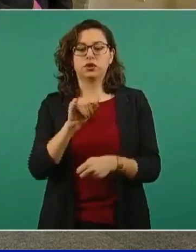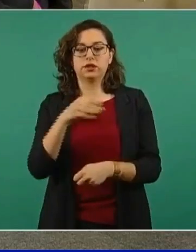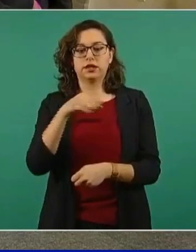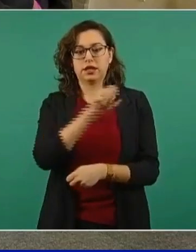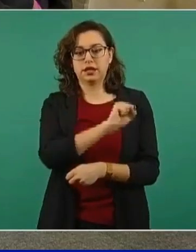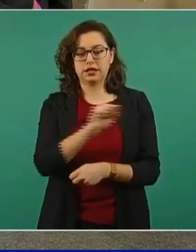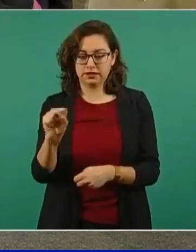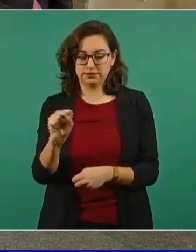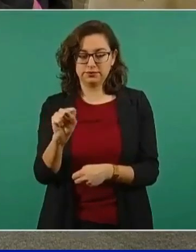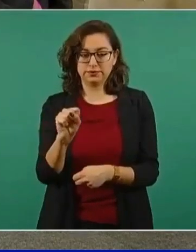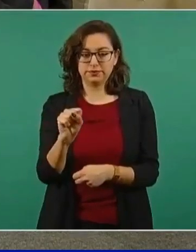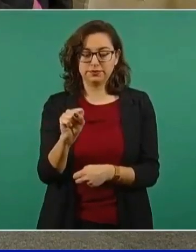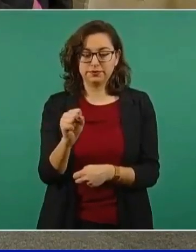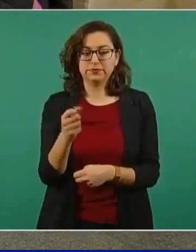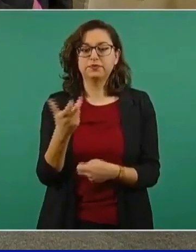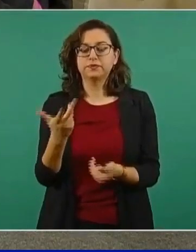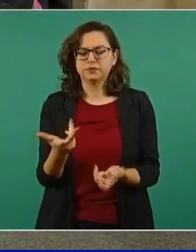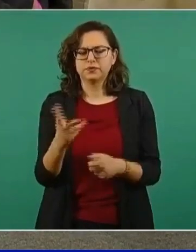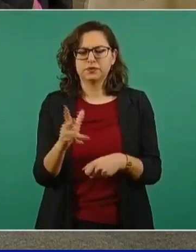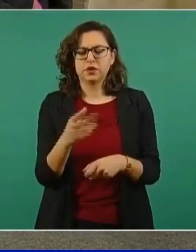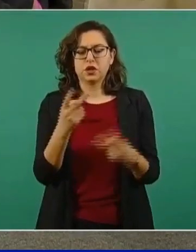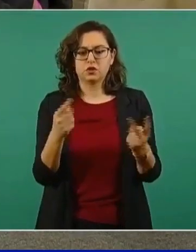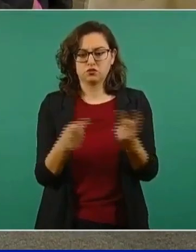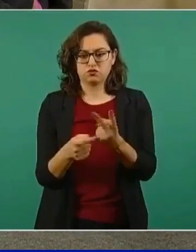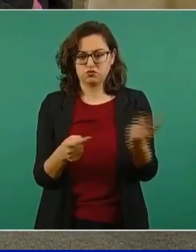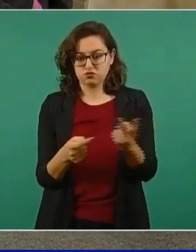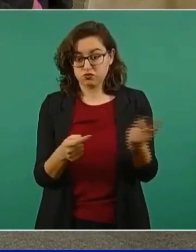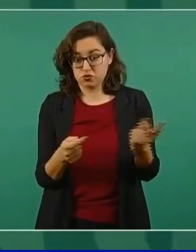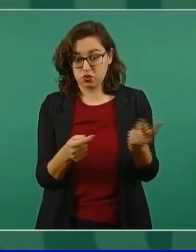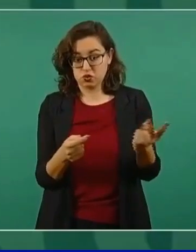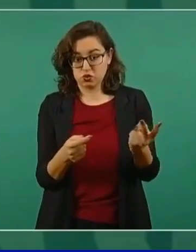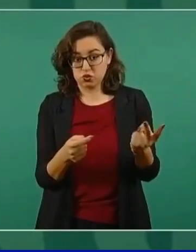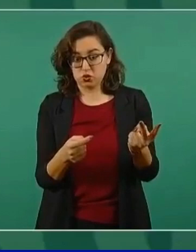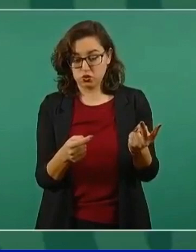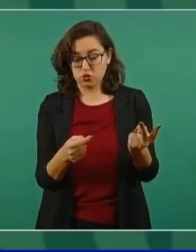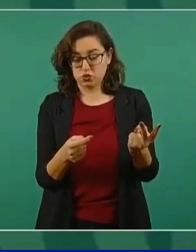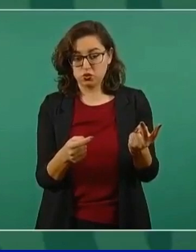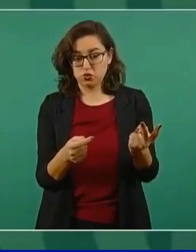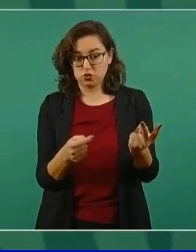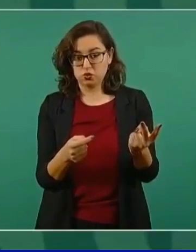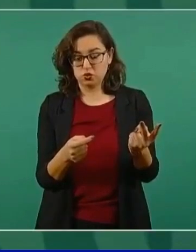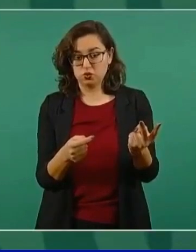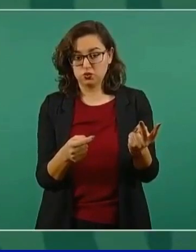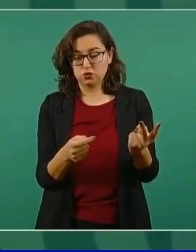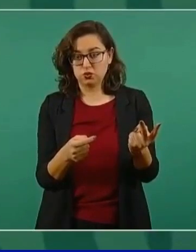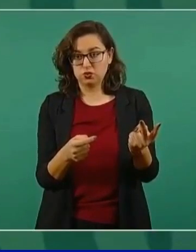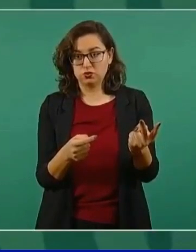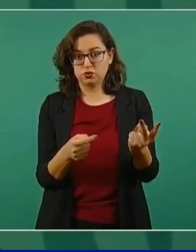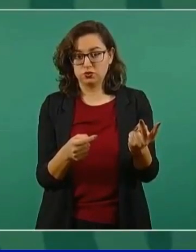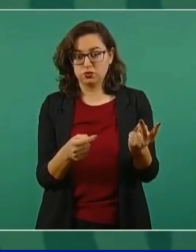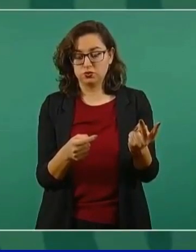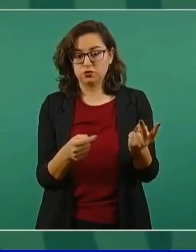del Seguro Social, porque ellos tienen también